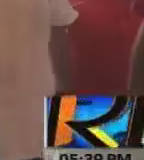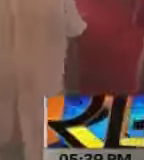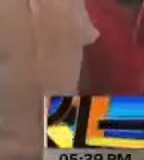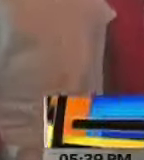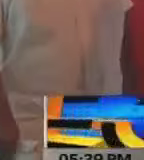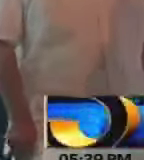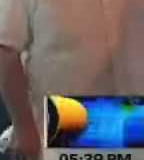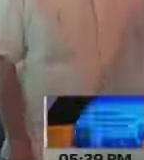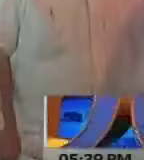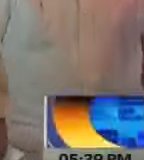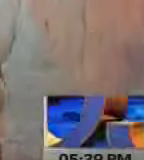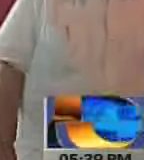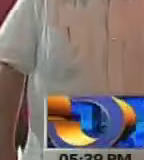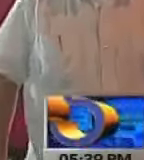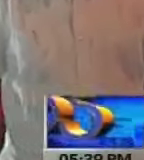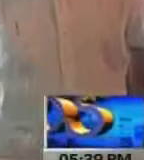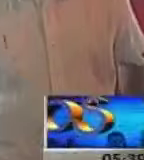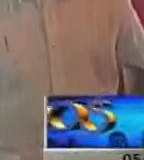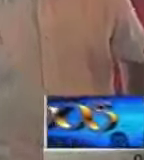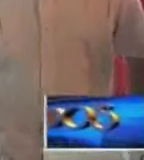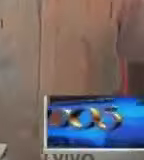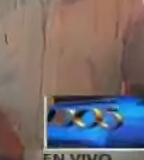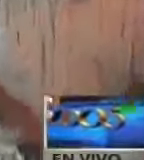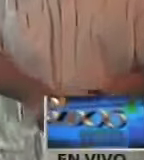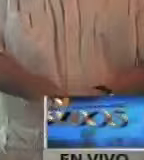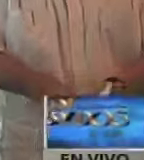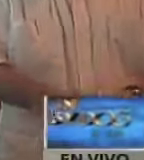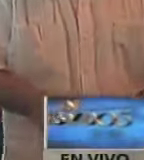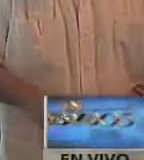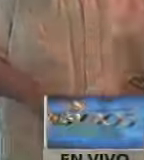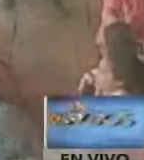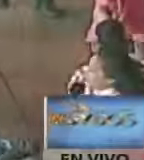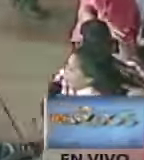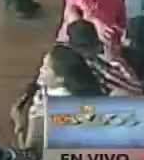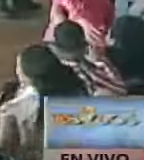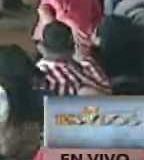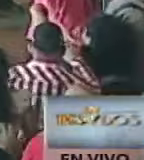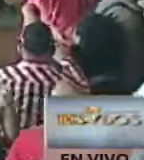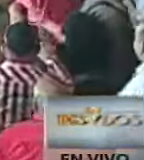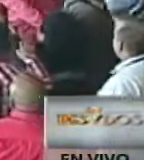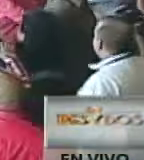específicamente en el municipio Miranda, que hace fase.